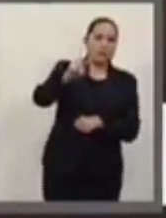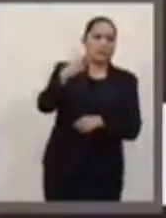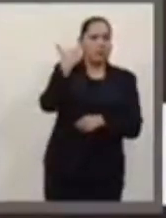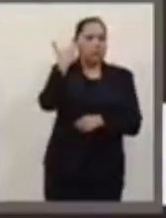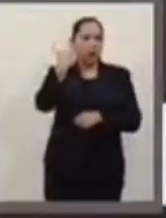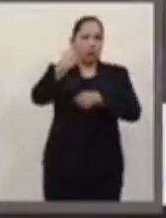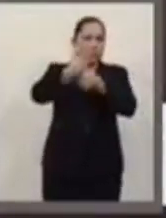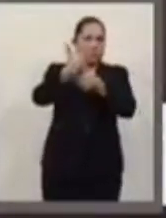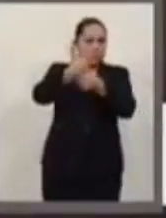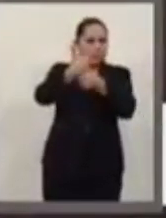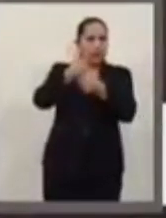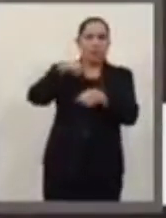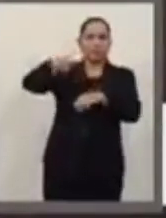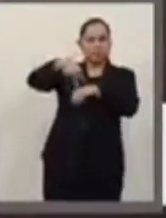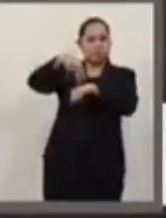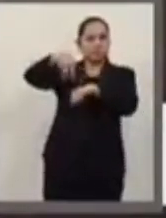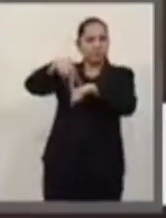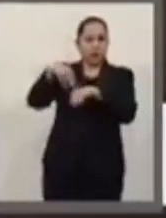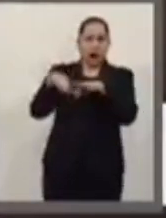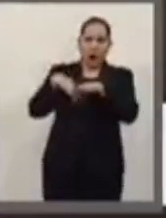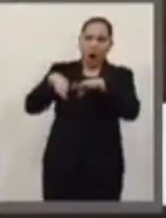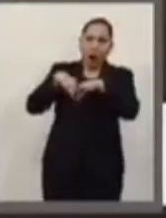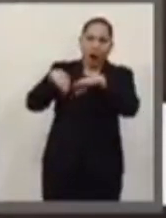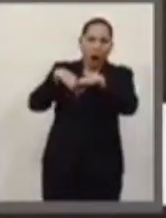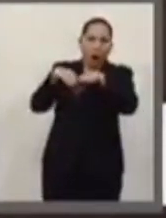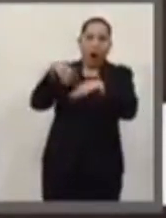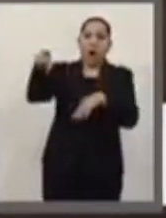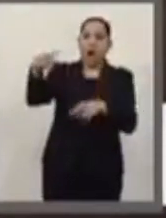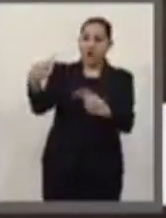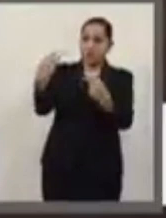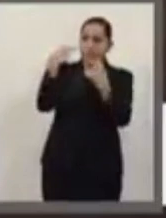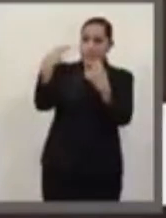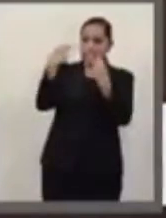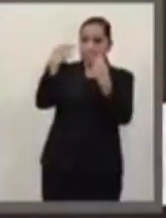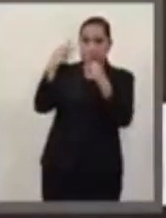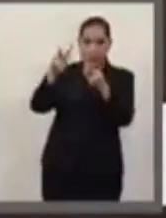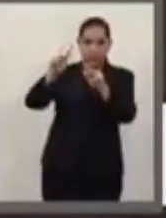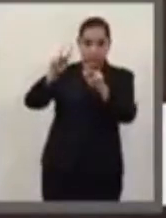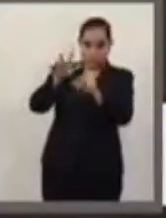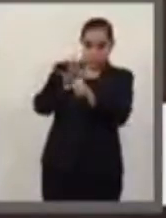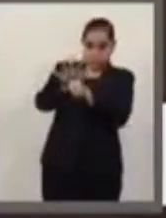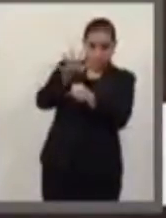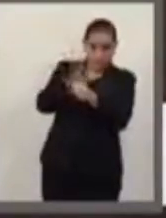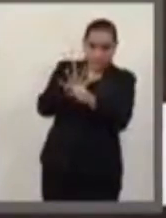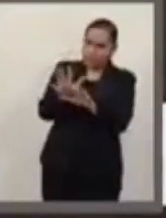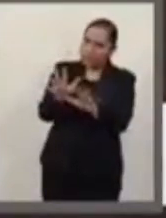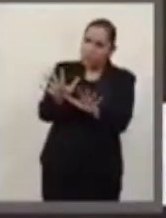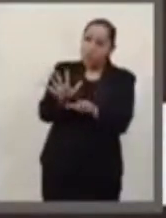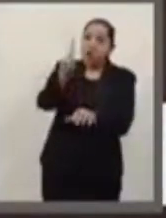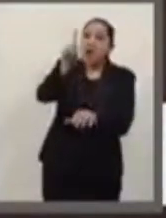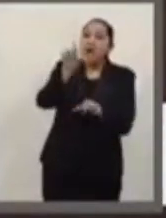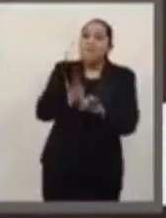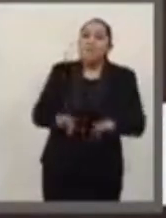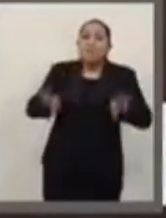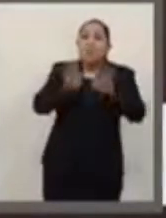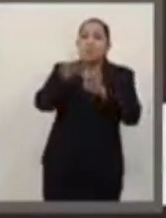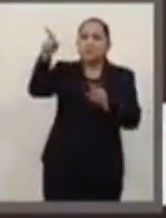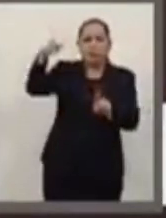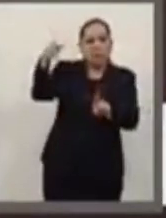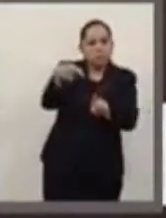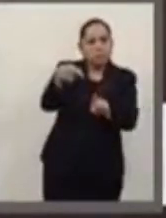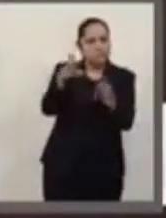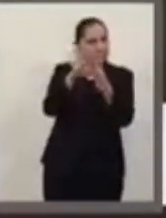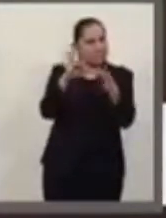problema es quién nos da las respuestas que necesitamos. El problema es ¿Quién nos explica qué va a